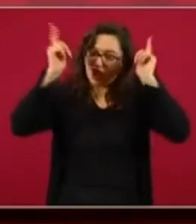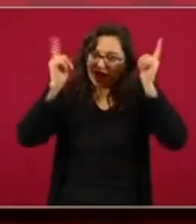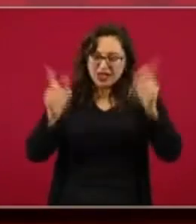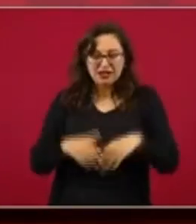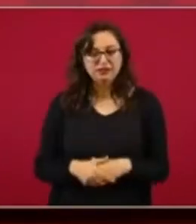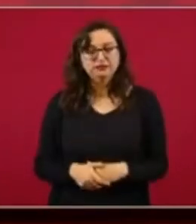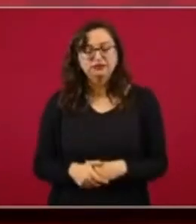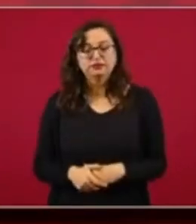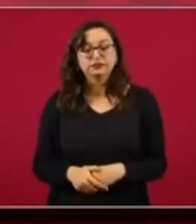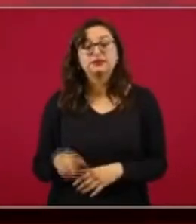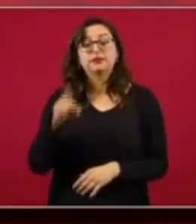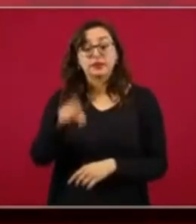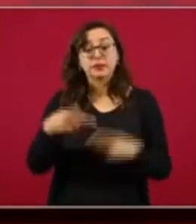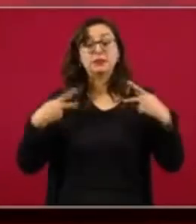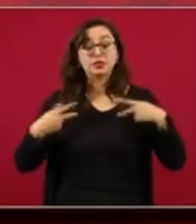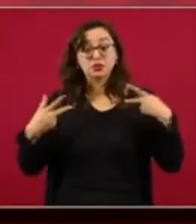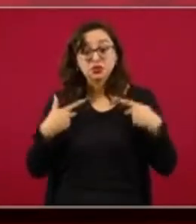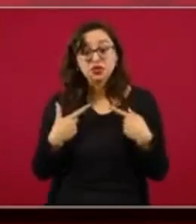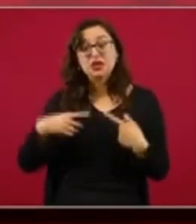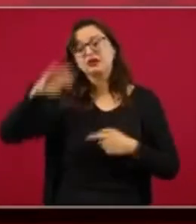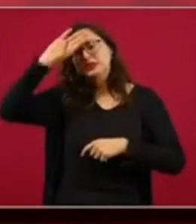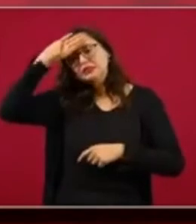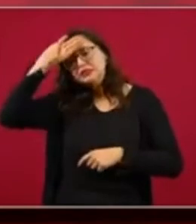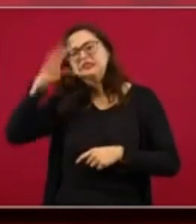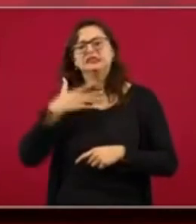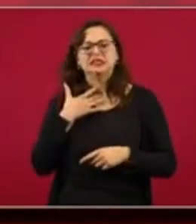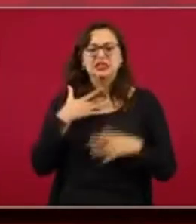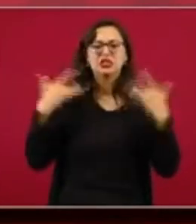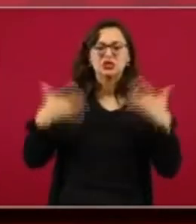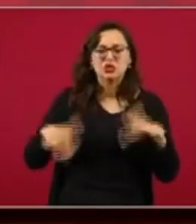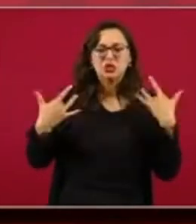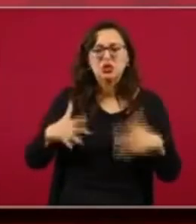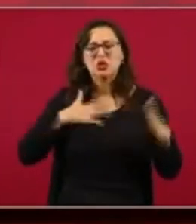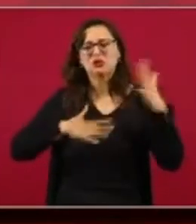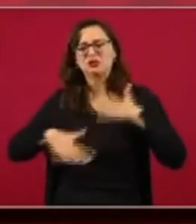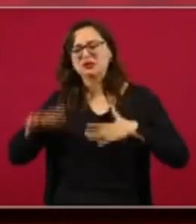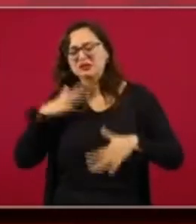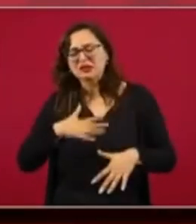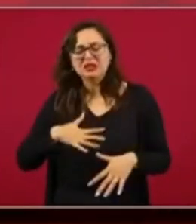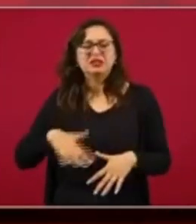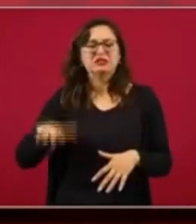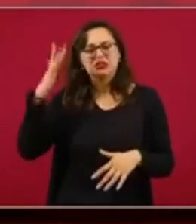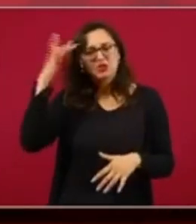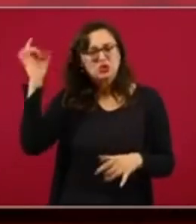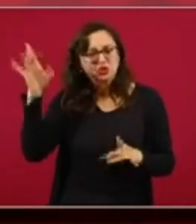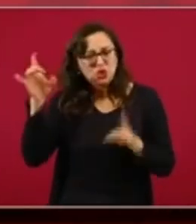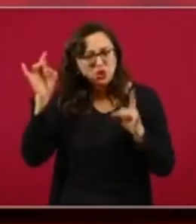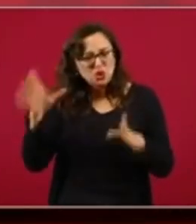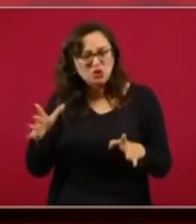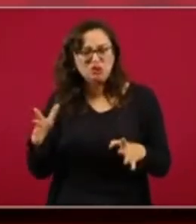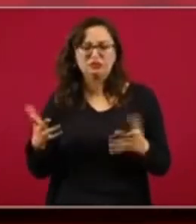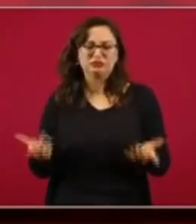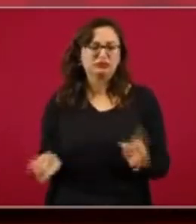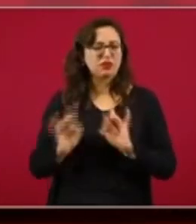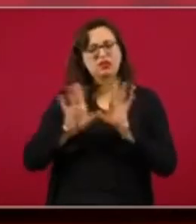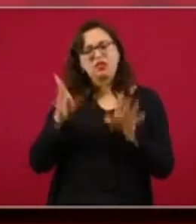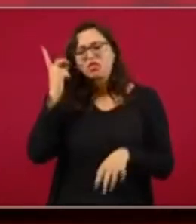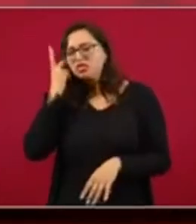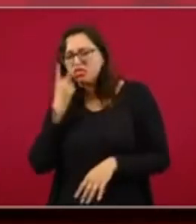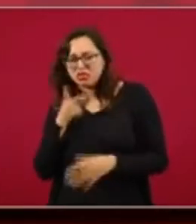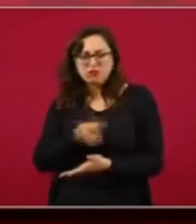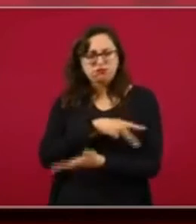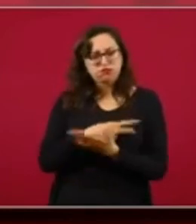personas tienen fiebre, tos, dolor de garganta, dolor de cabeza, fatiga súbita y otros síntomas, parece que son parte de